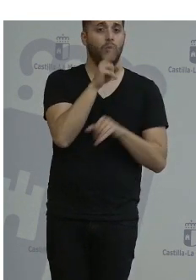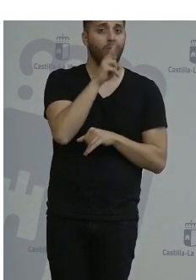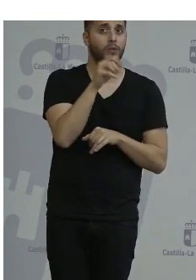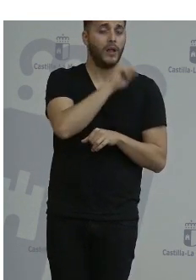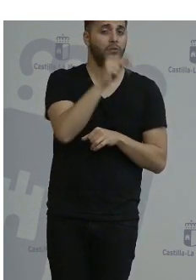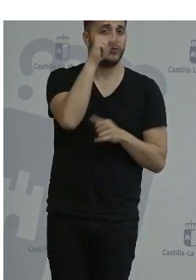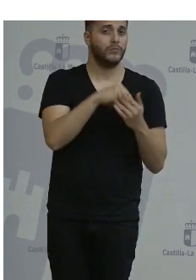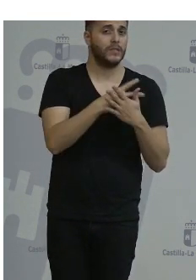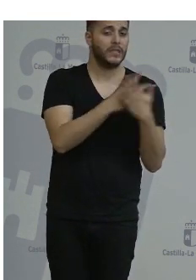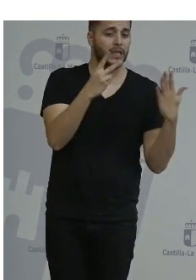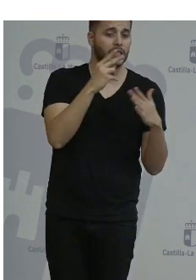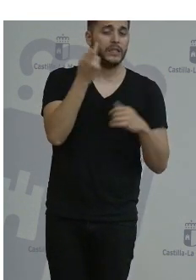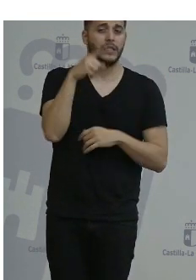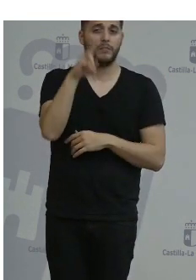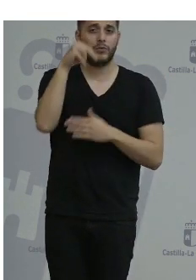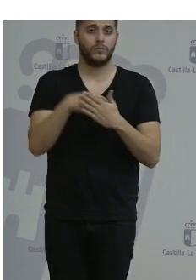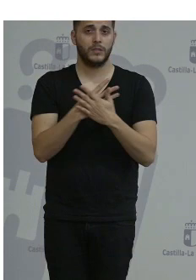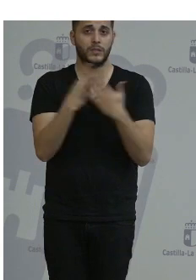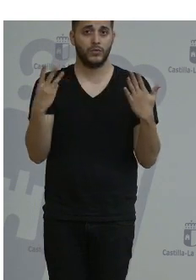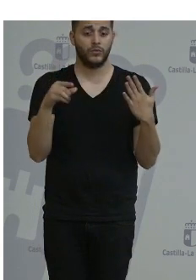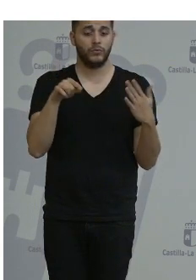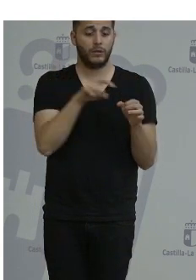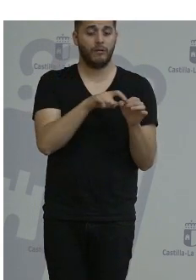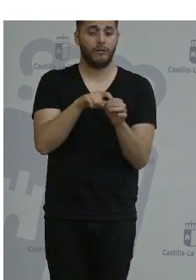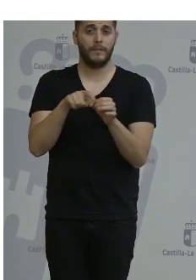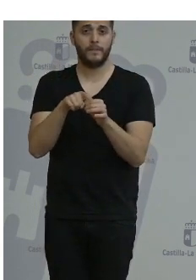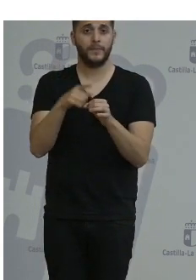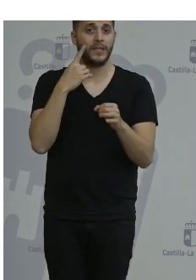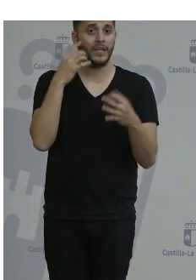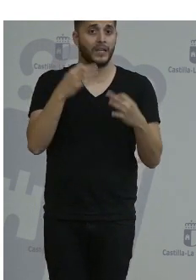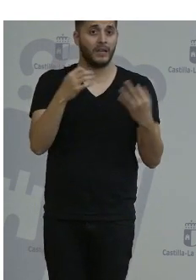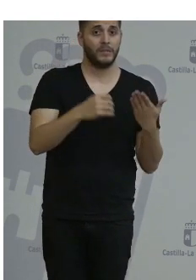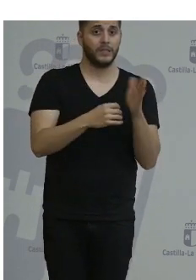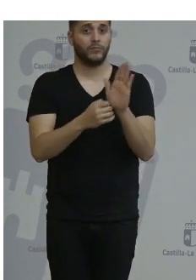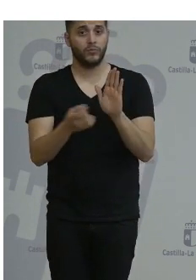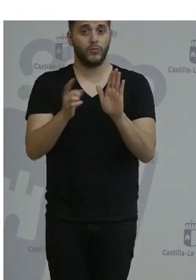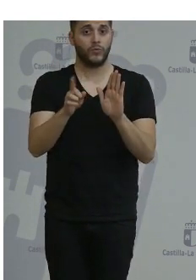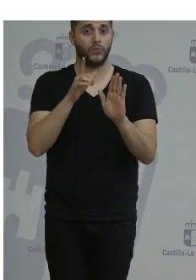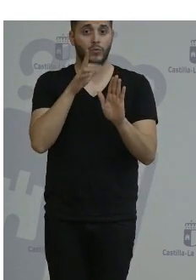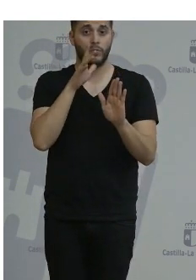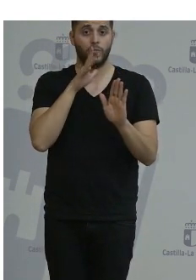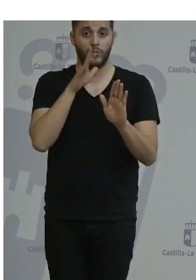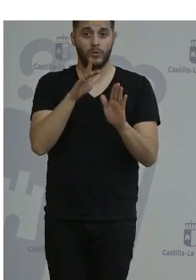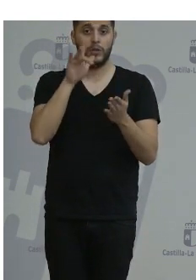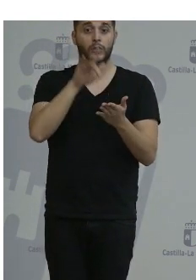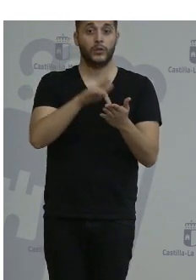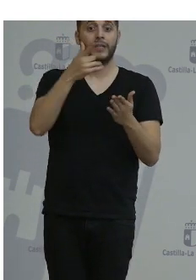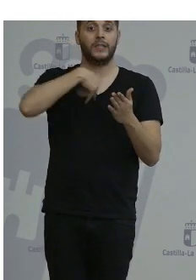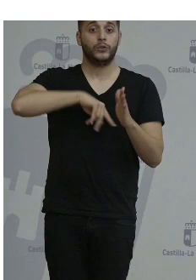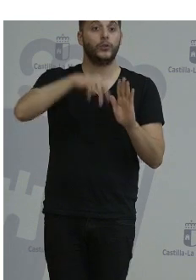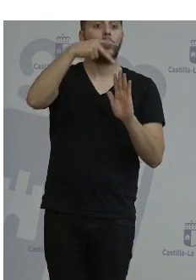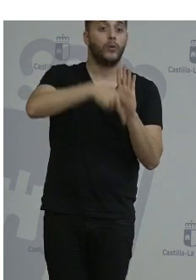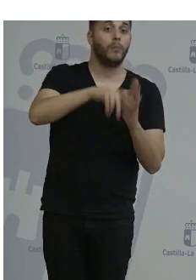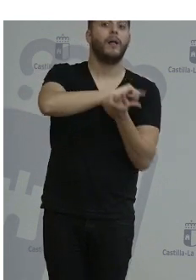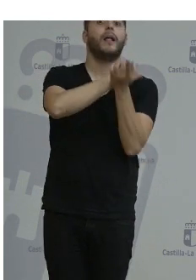2017 y 2018, que no se han querido sacar precisamente para poder hacerlas una vez que hayamos modificado la normativa